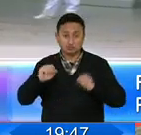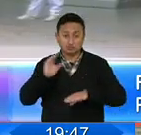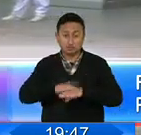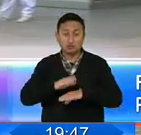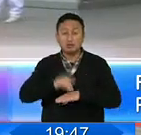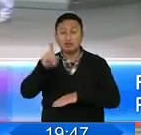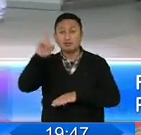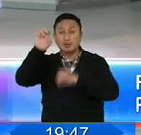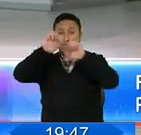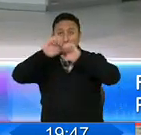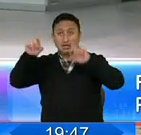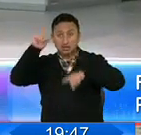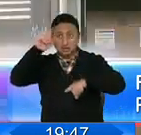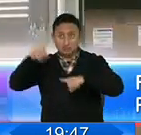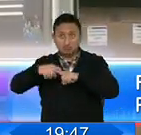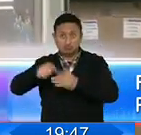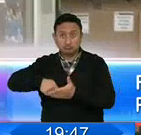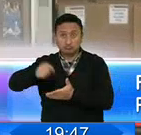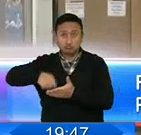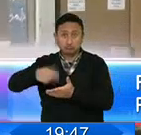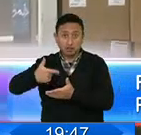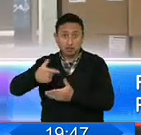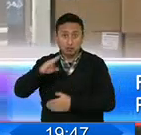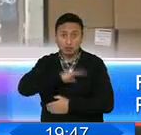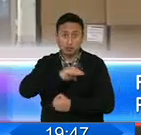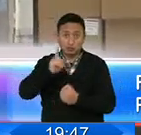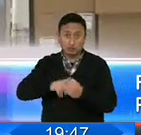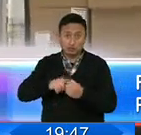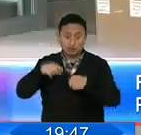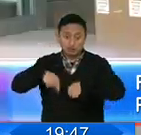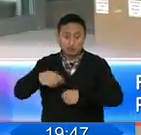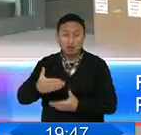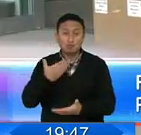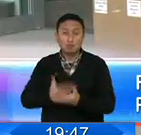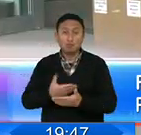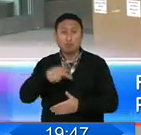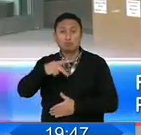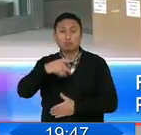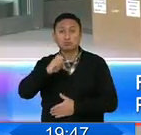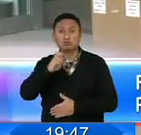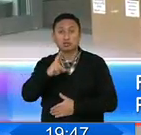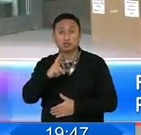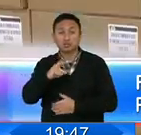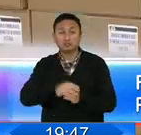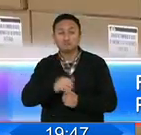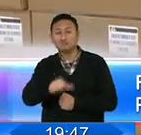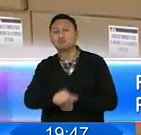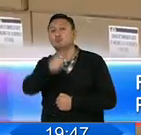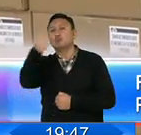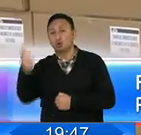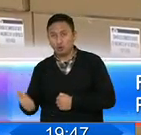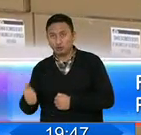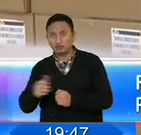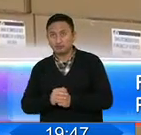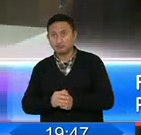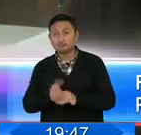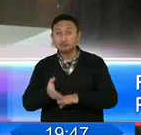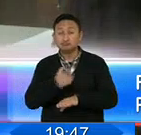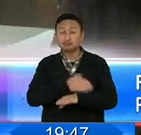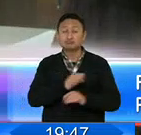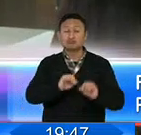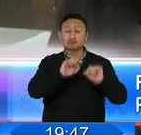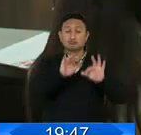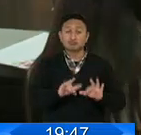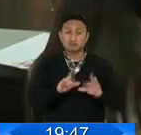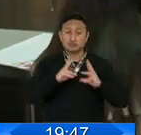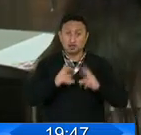empresa con la que se hizo el contrato desde el municipio de Quito no entregó pruebas PCR, sino RT-LAMP. Días atrás, a la Secretaria de Salud del Cabildo